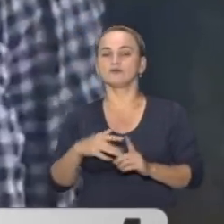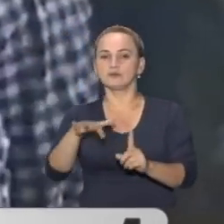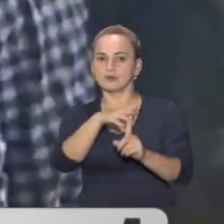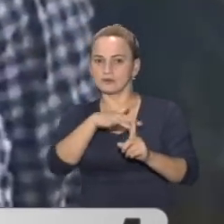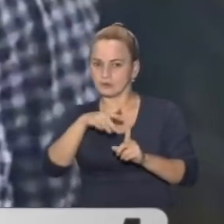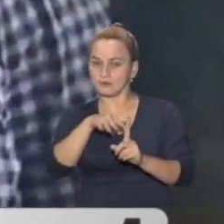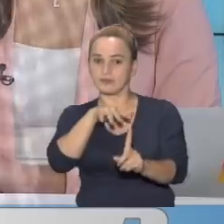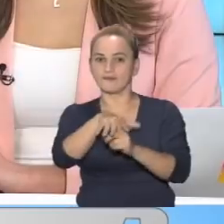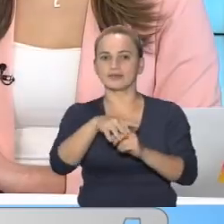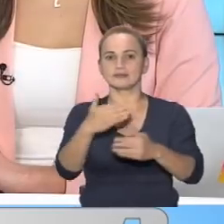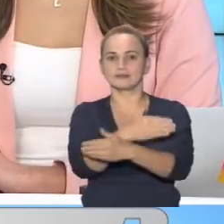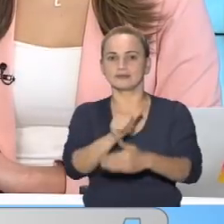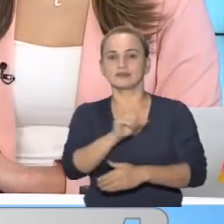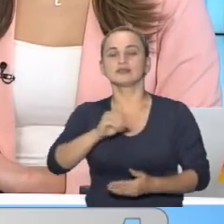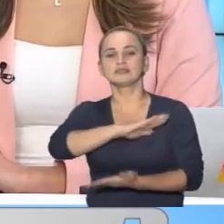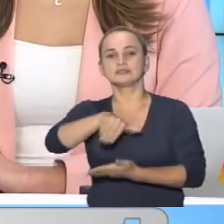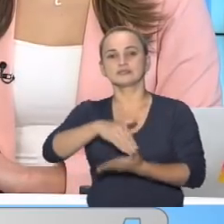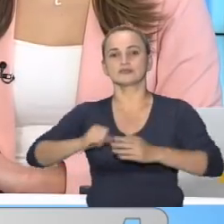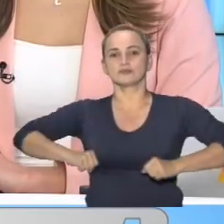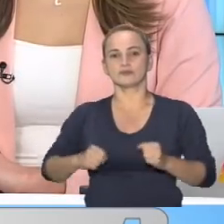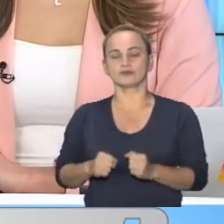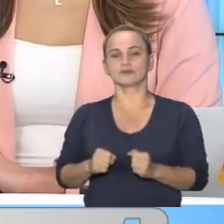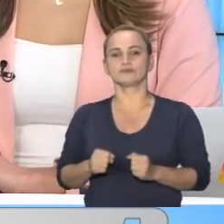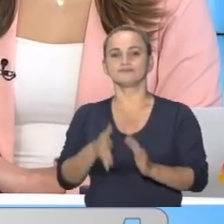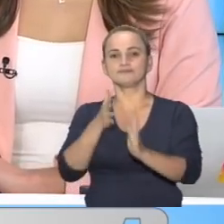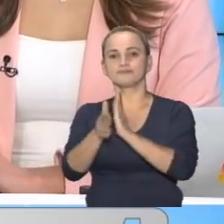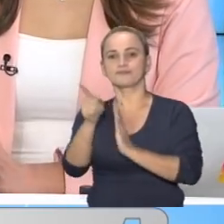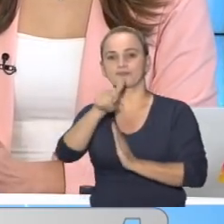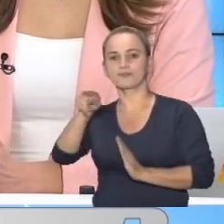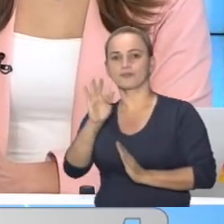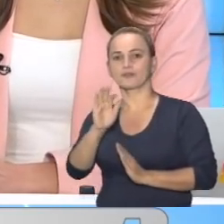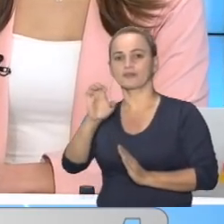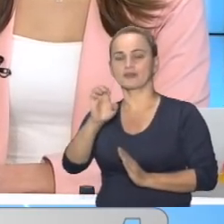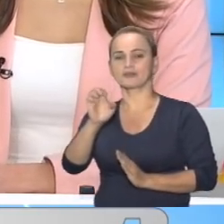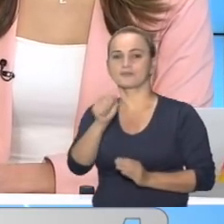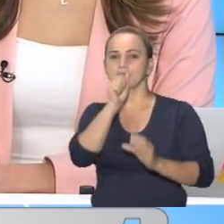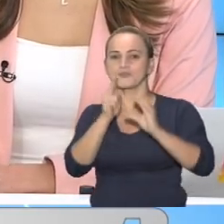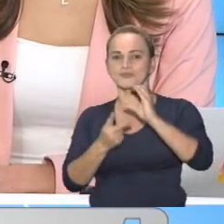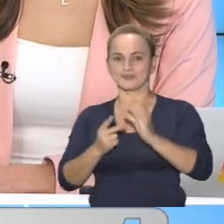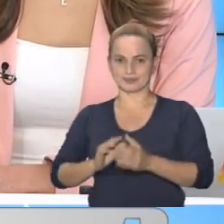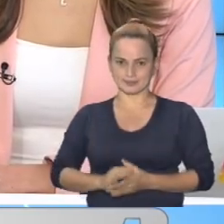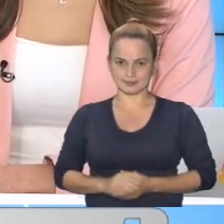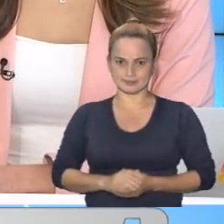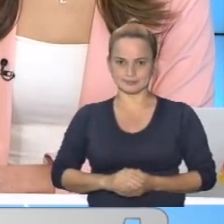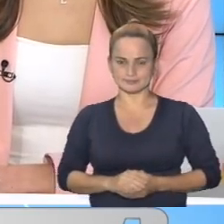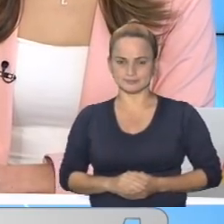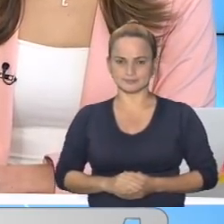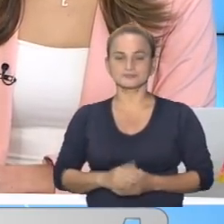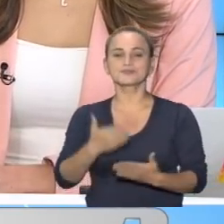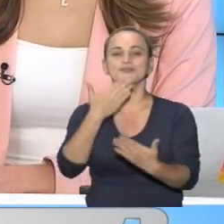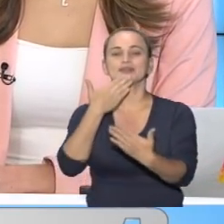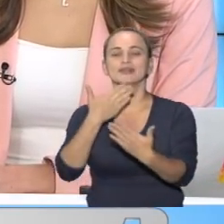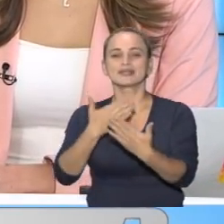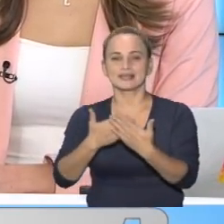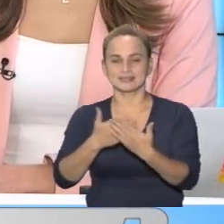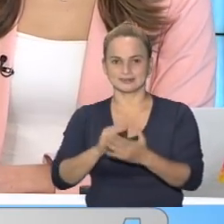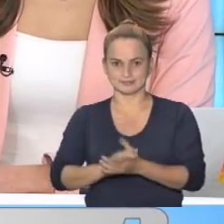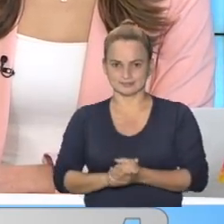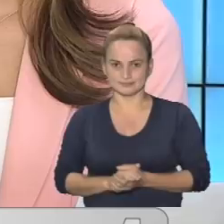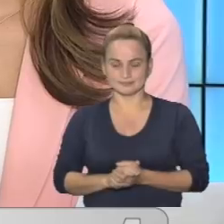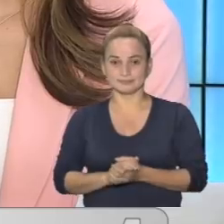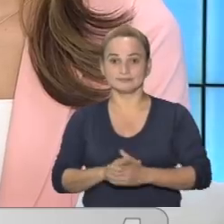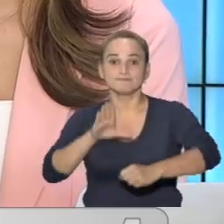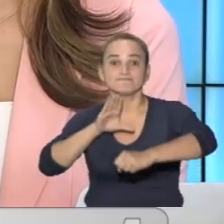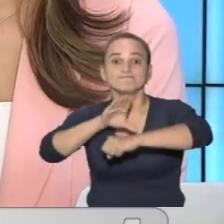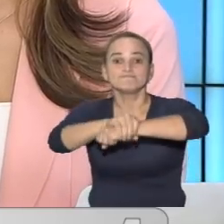prostitución. Desde el centro de Bogotá informó Stig Luengas para Noticentro 1 CMI. Stig, muchas gracias. Y